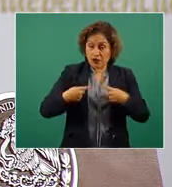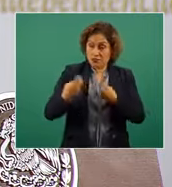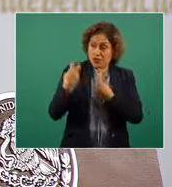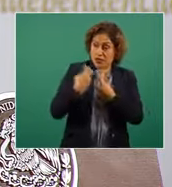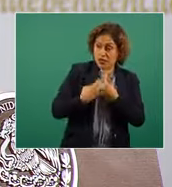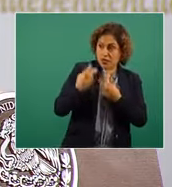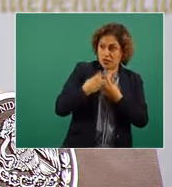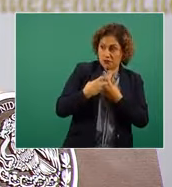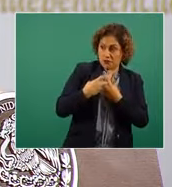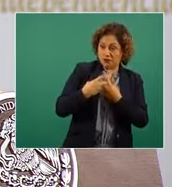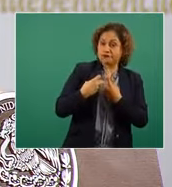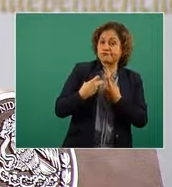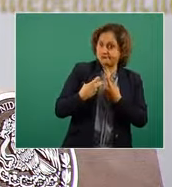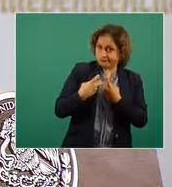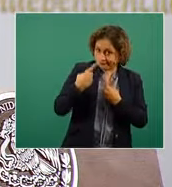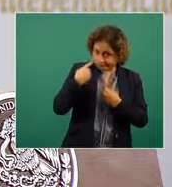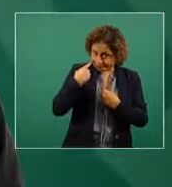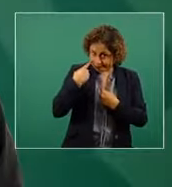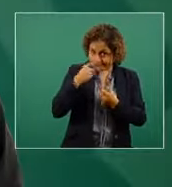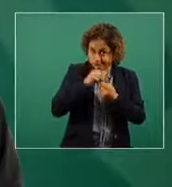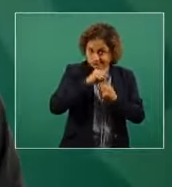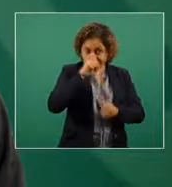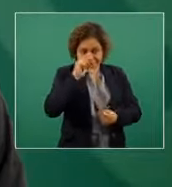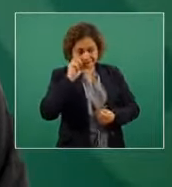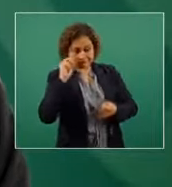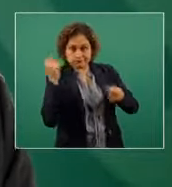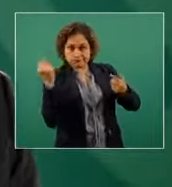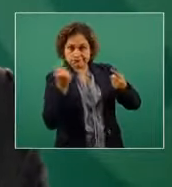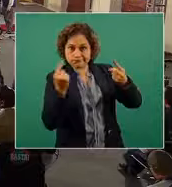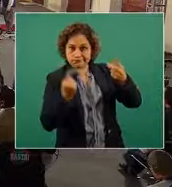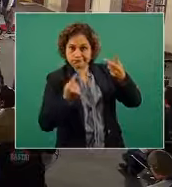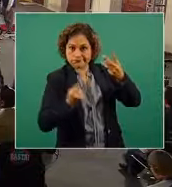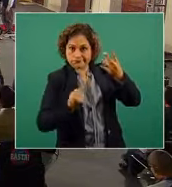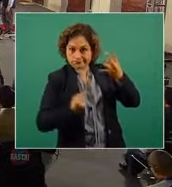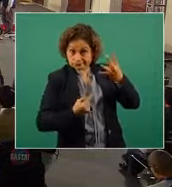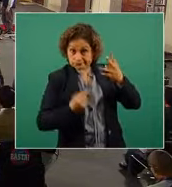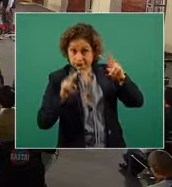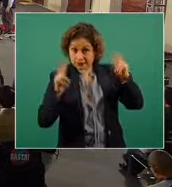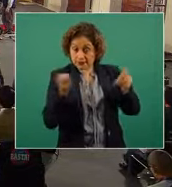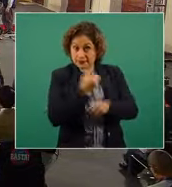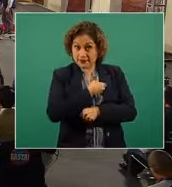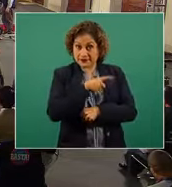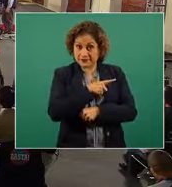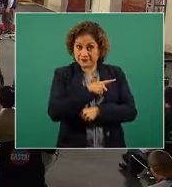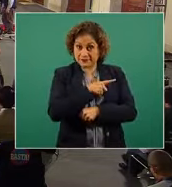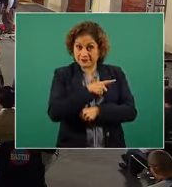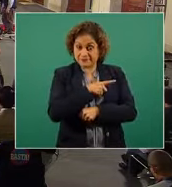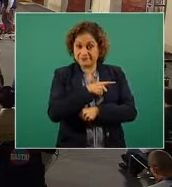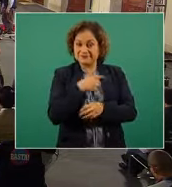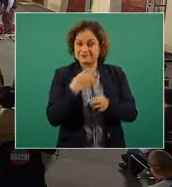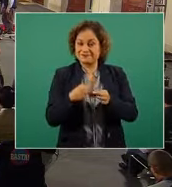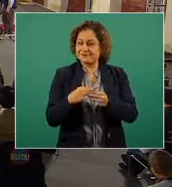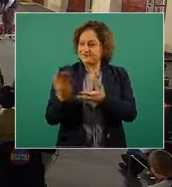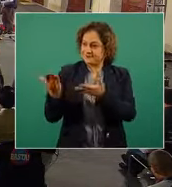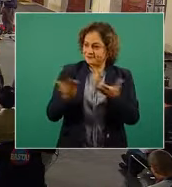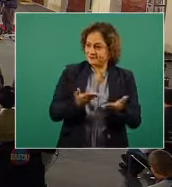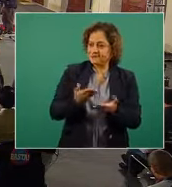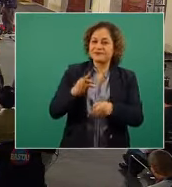al gobierno en materia de salud. Bueno, ya llegó el doctor Alcocer. Muy bien.